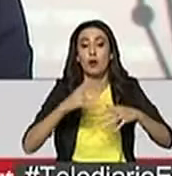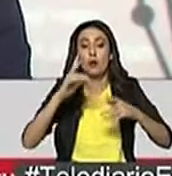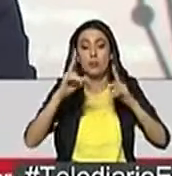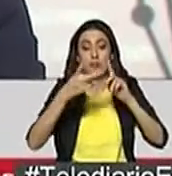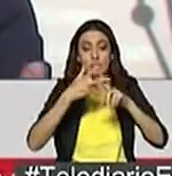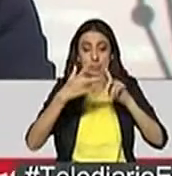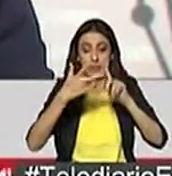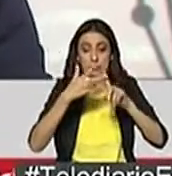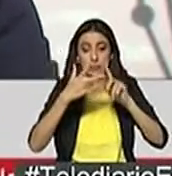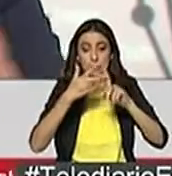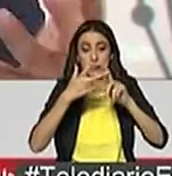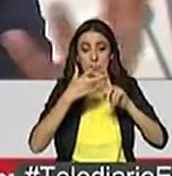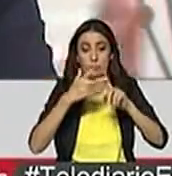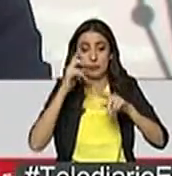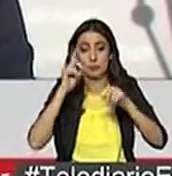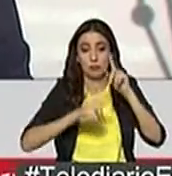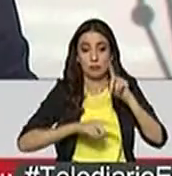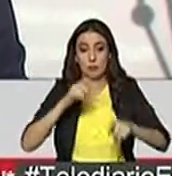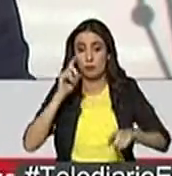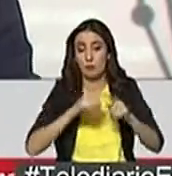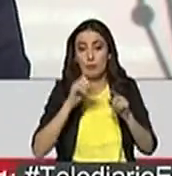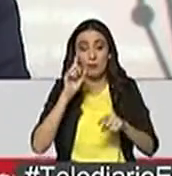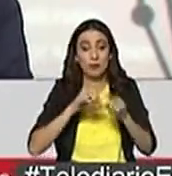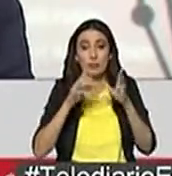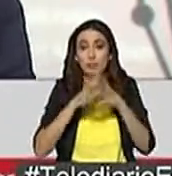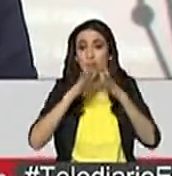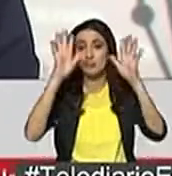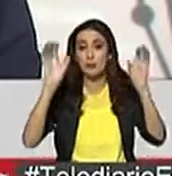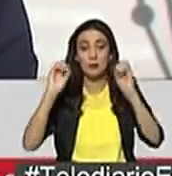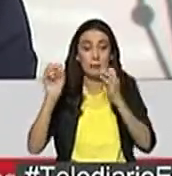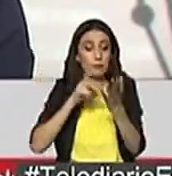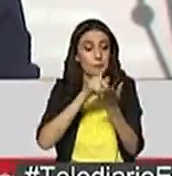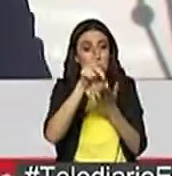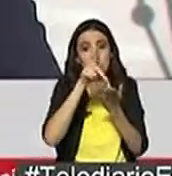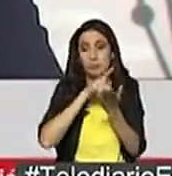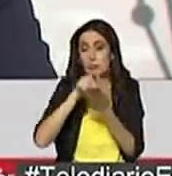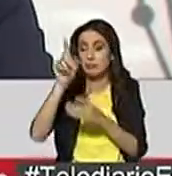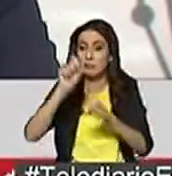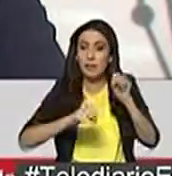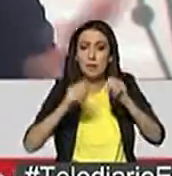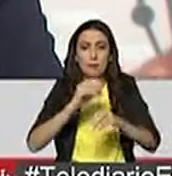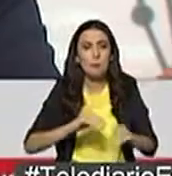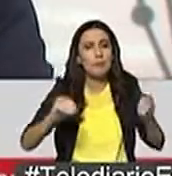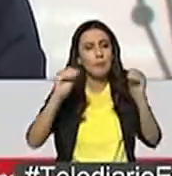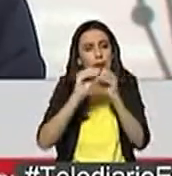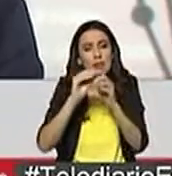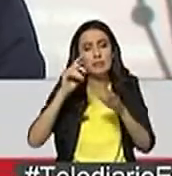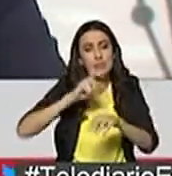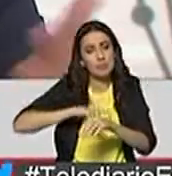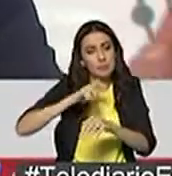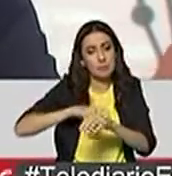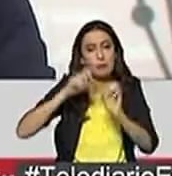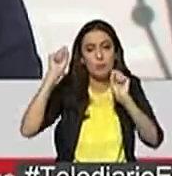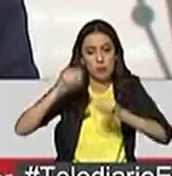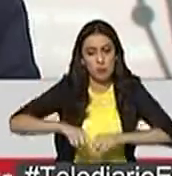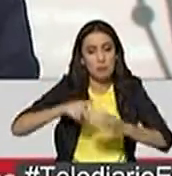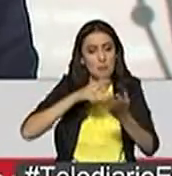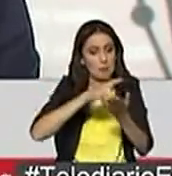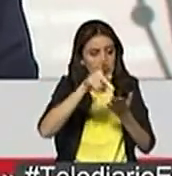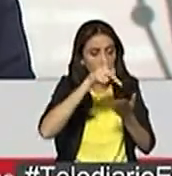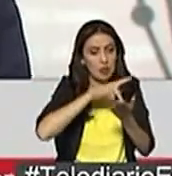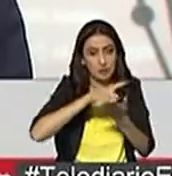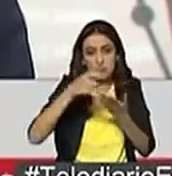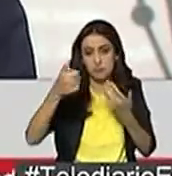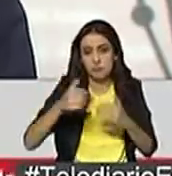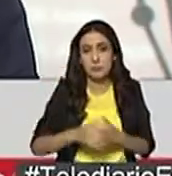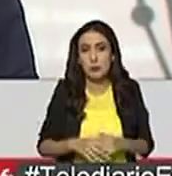tercero, cuarto, sentarnos con los acreedores a pedir más facilidades de pago de la deuda pública y pedirles mayor plazo y mayores consideraciones porque